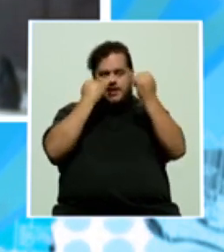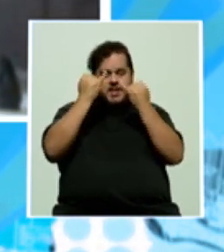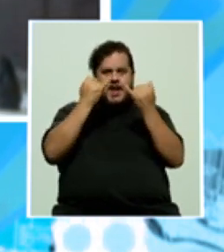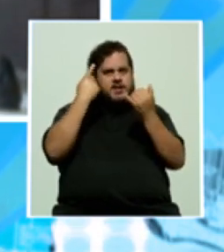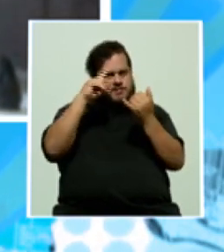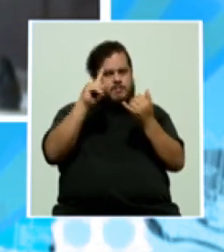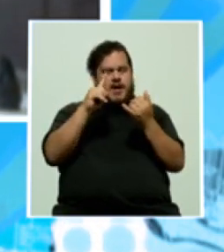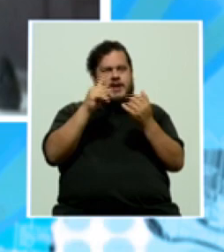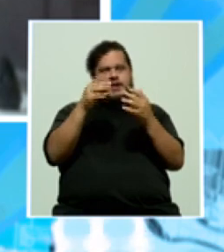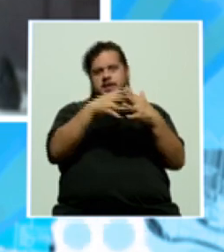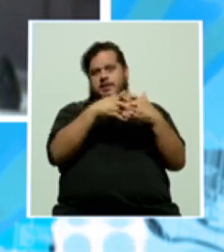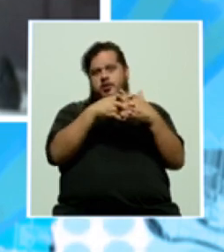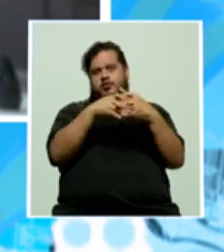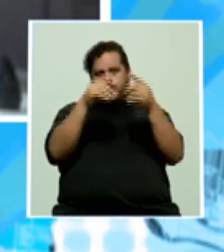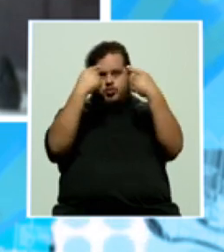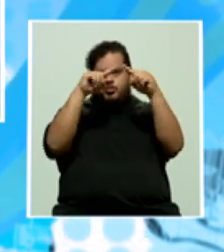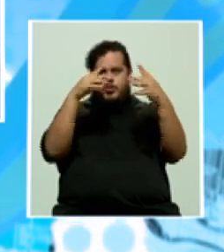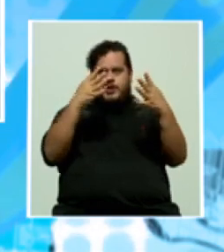poco la paz.